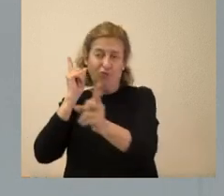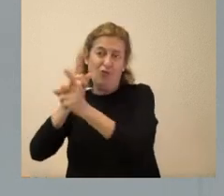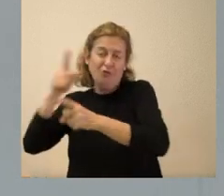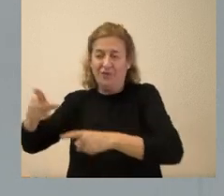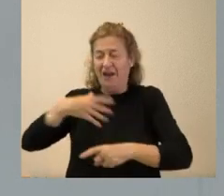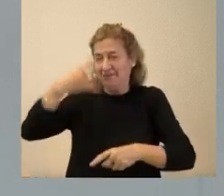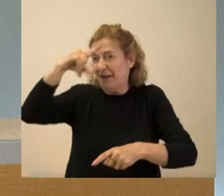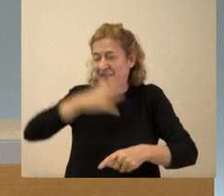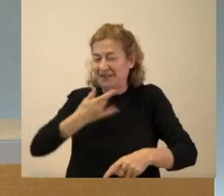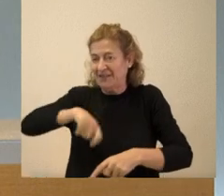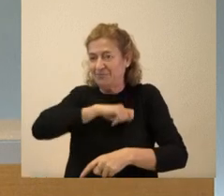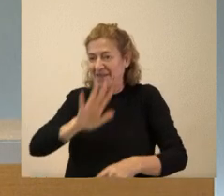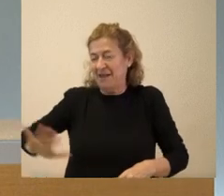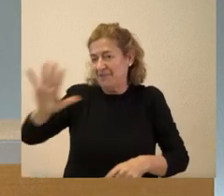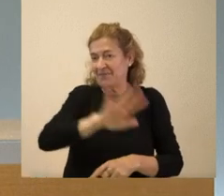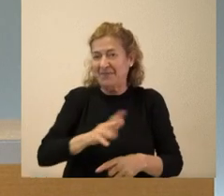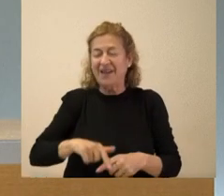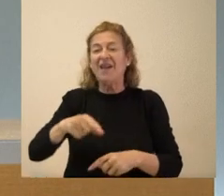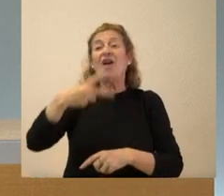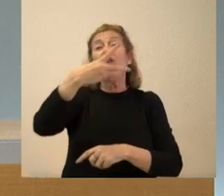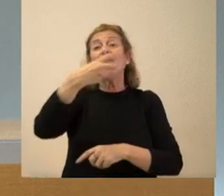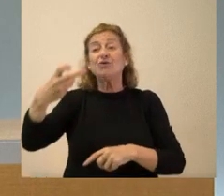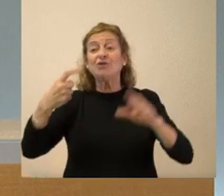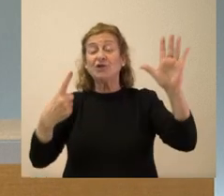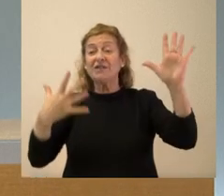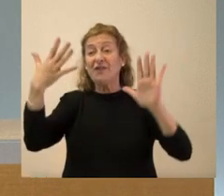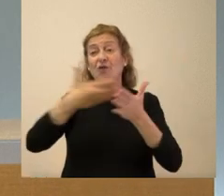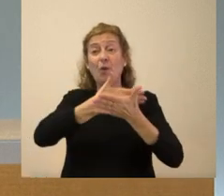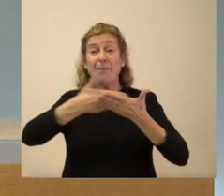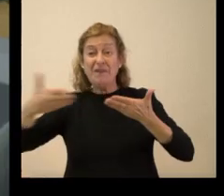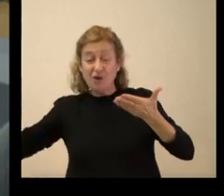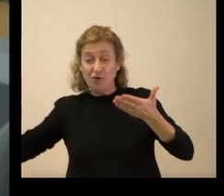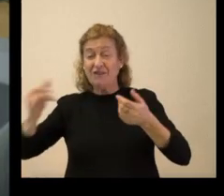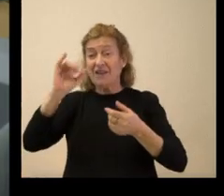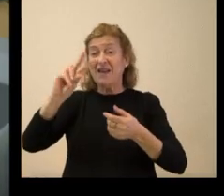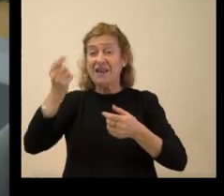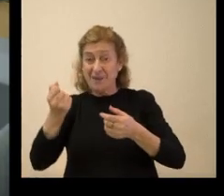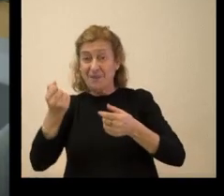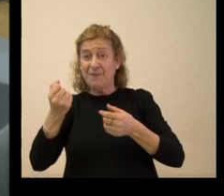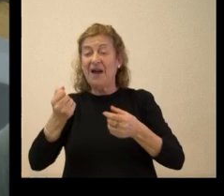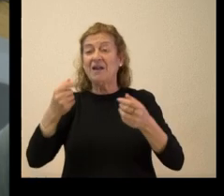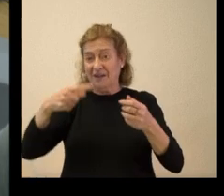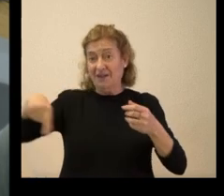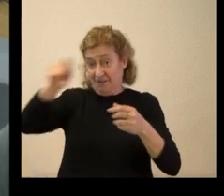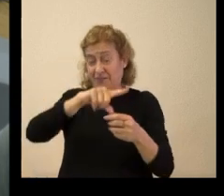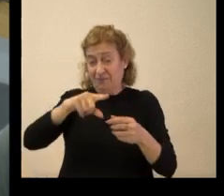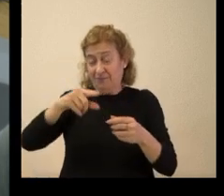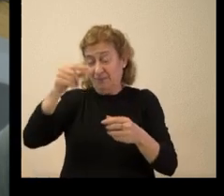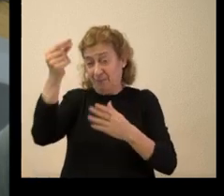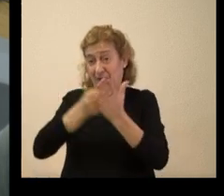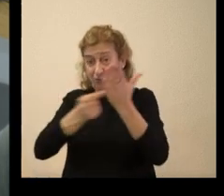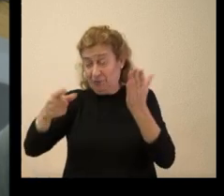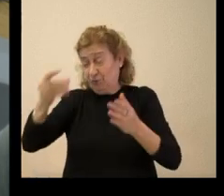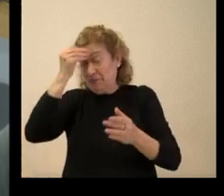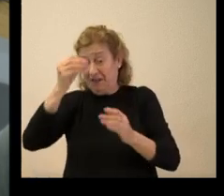España esos 265 millones del IVA con se supone que con ellos contaban los presupuestos como